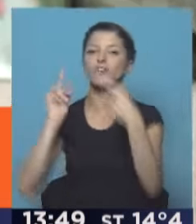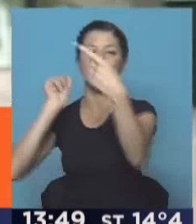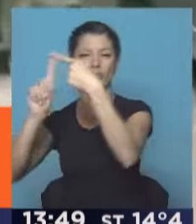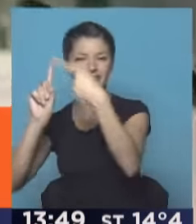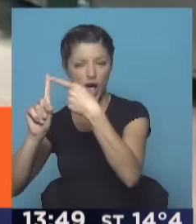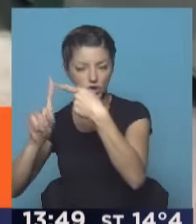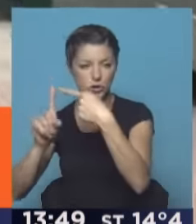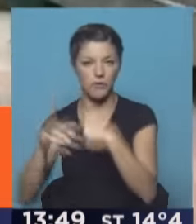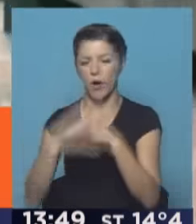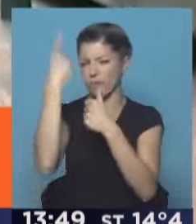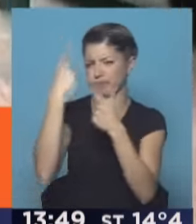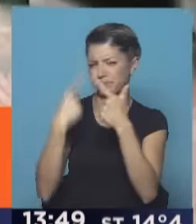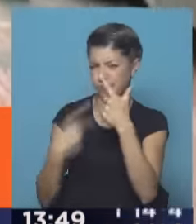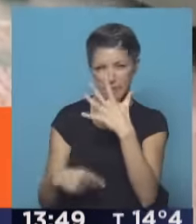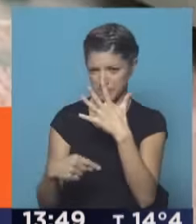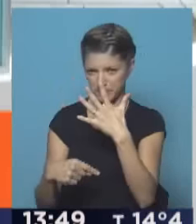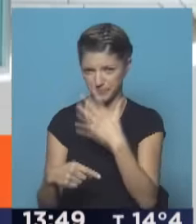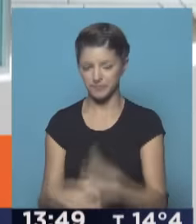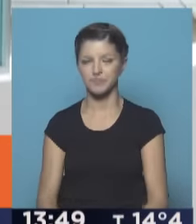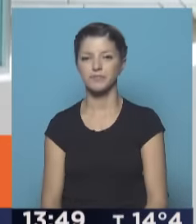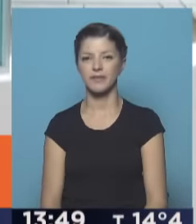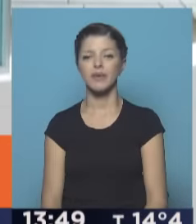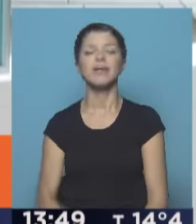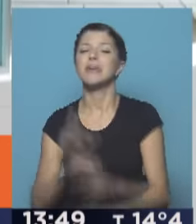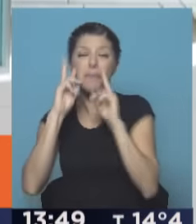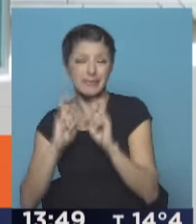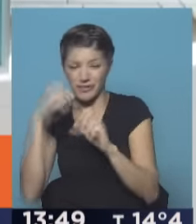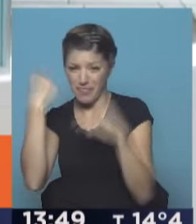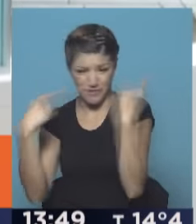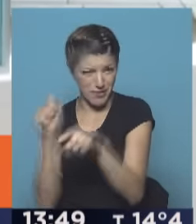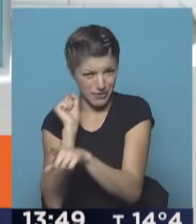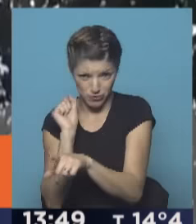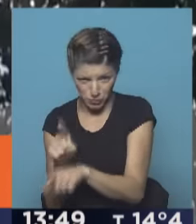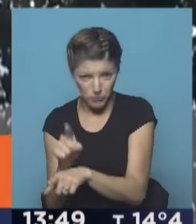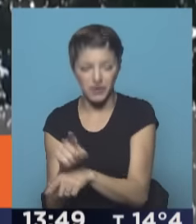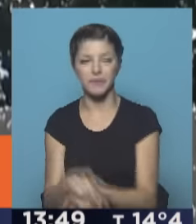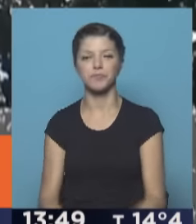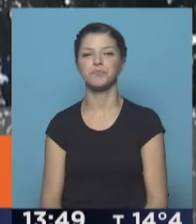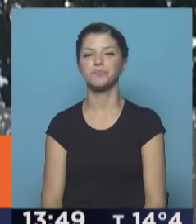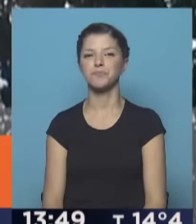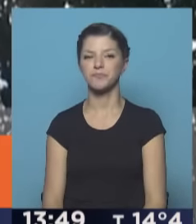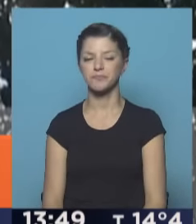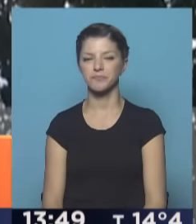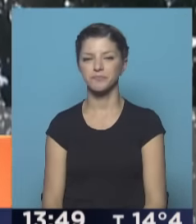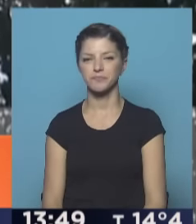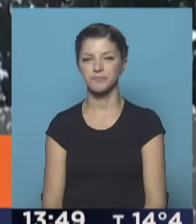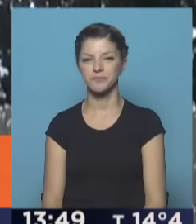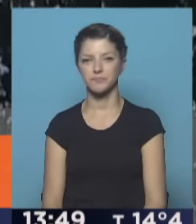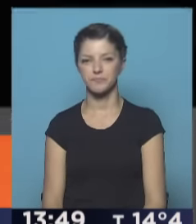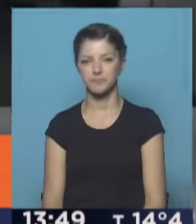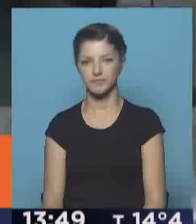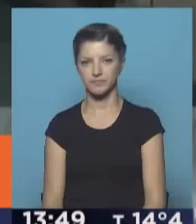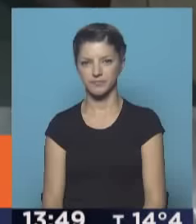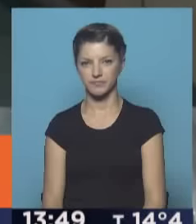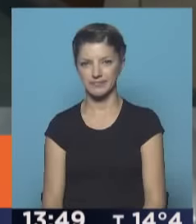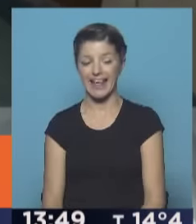comunicaciones, en fin, todo general y todas las investigaciones que vienen el día a día con el tema del espacio.